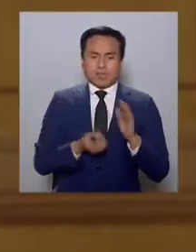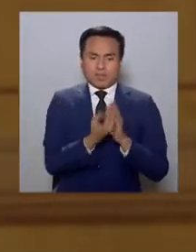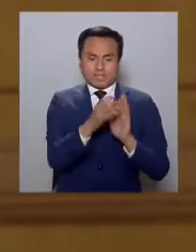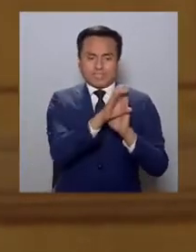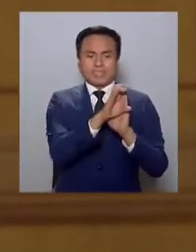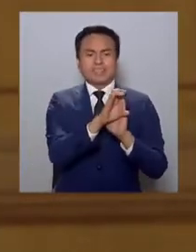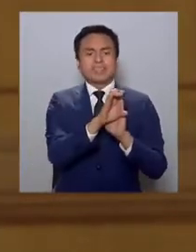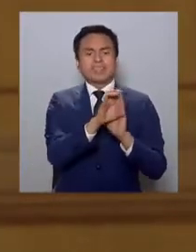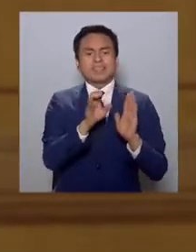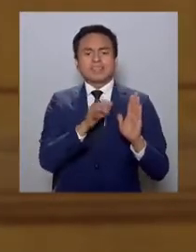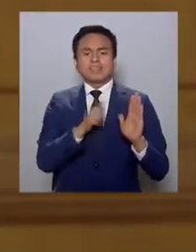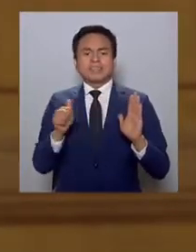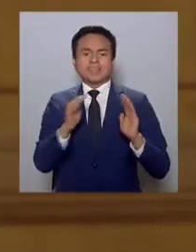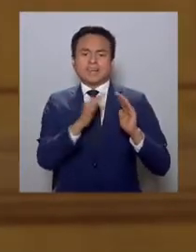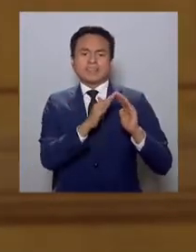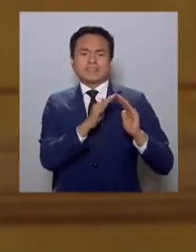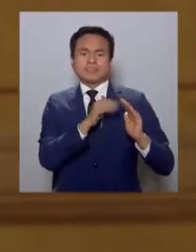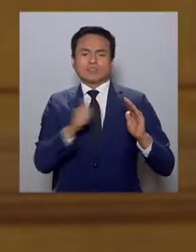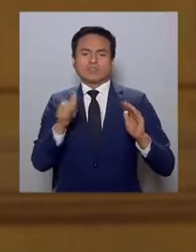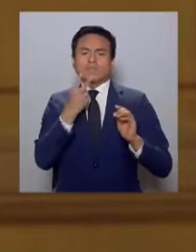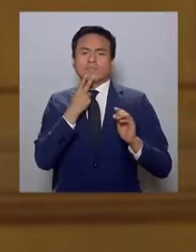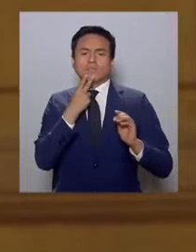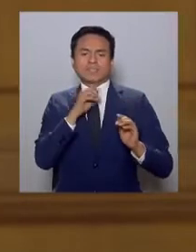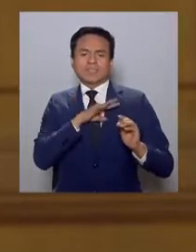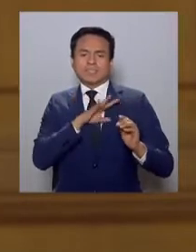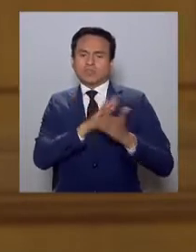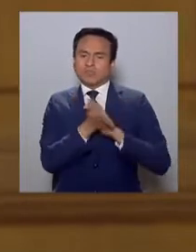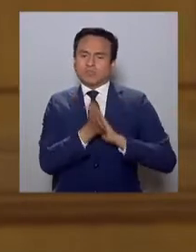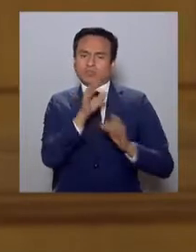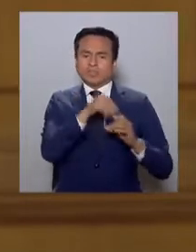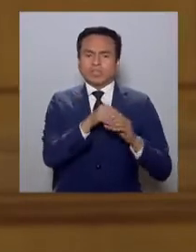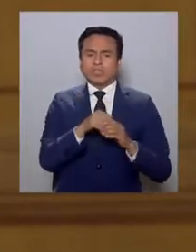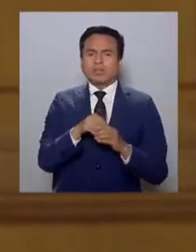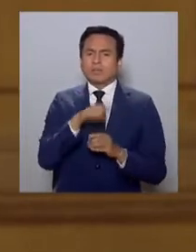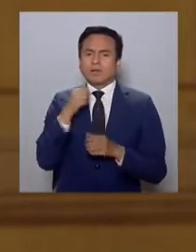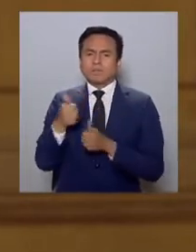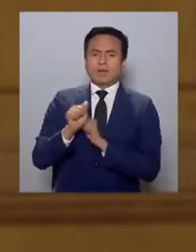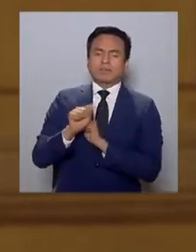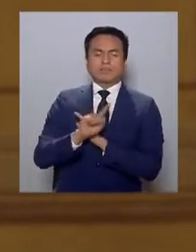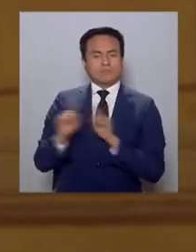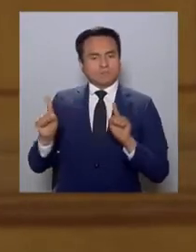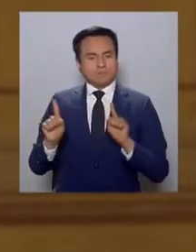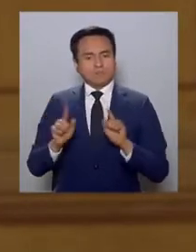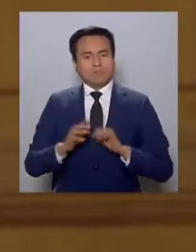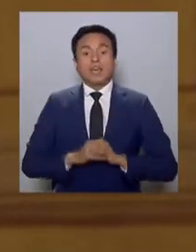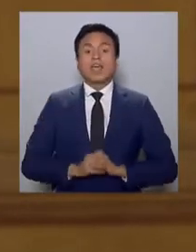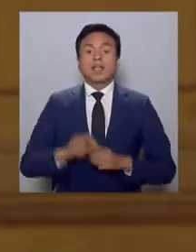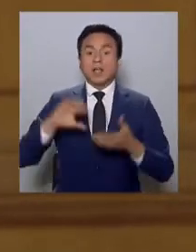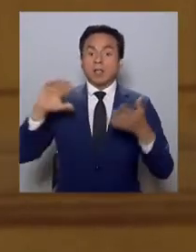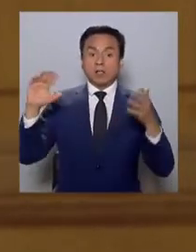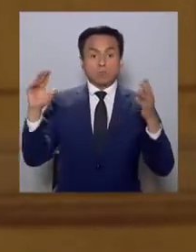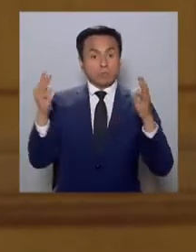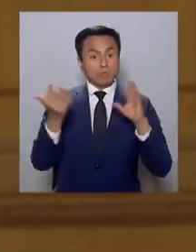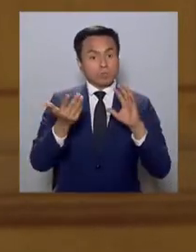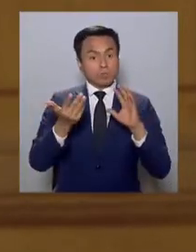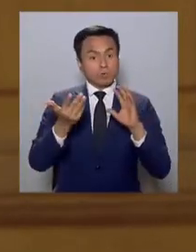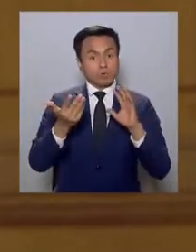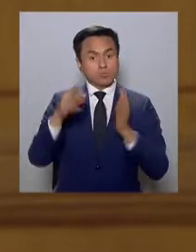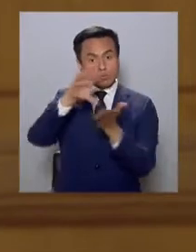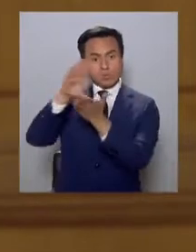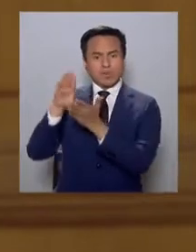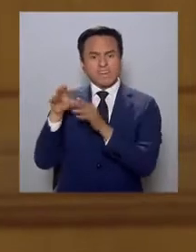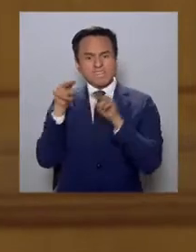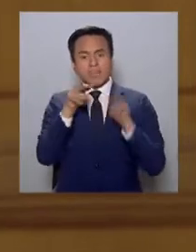la casa de todos y todas quienes habitan nuestro país, no de vencedores ni vencidos. El mundo nos